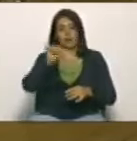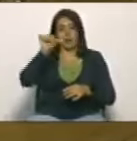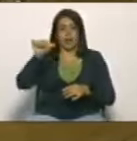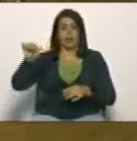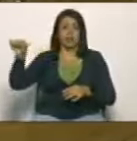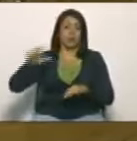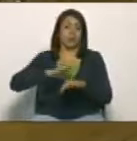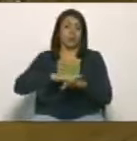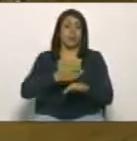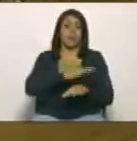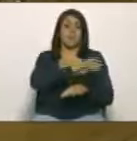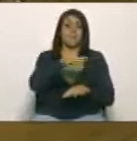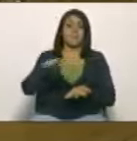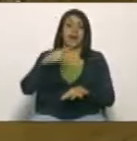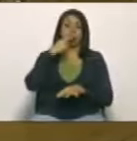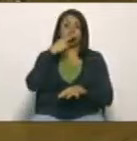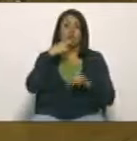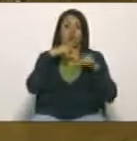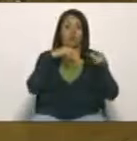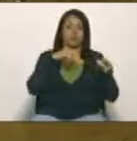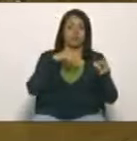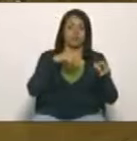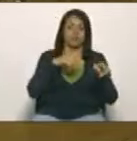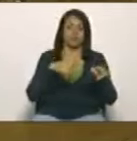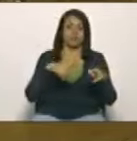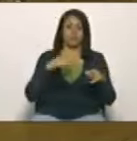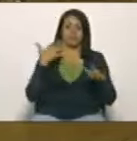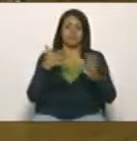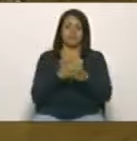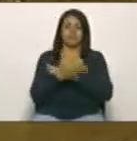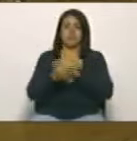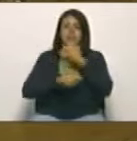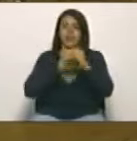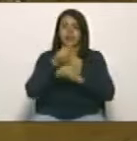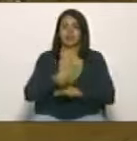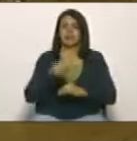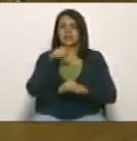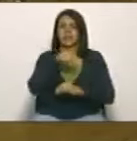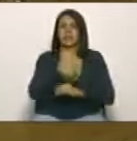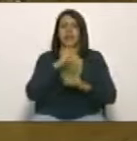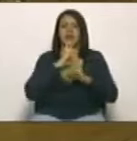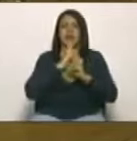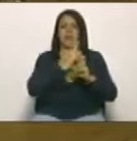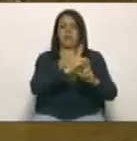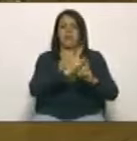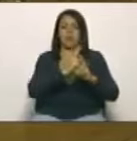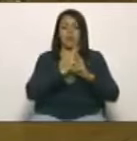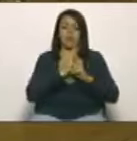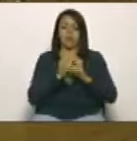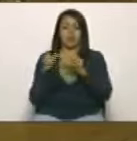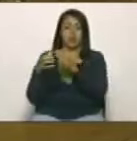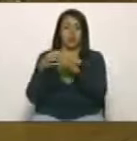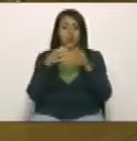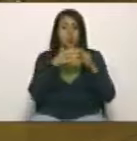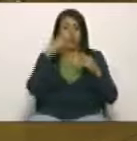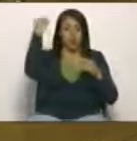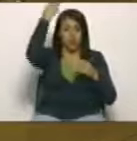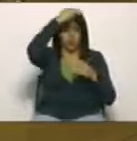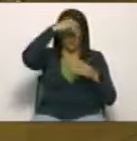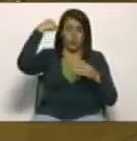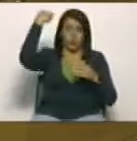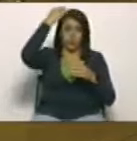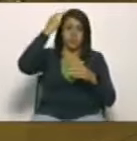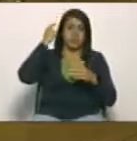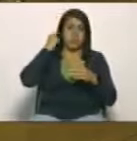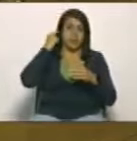en el Mar Rojo el conflicto en cuanto a lo que ha significado respuesta de sectores musulmanes, y lo